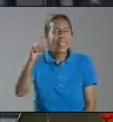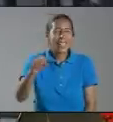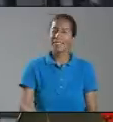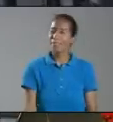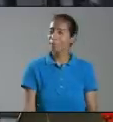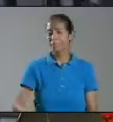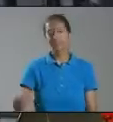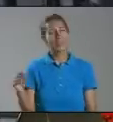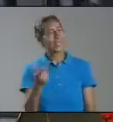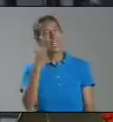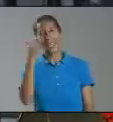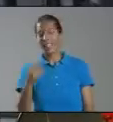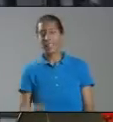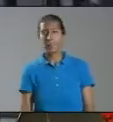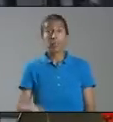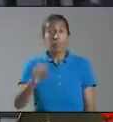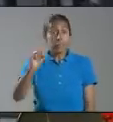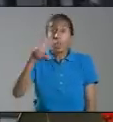Si no entienden.